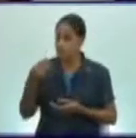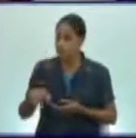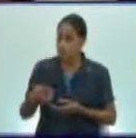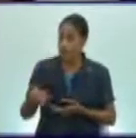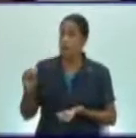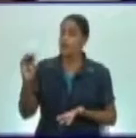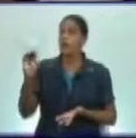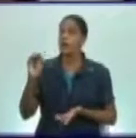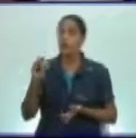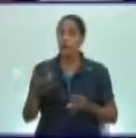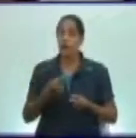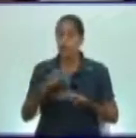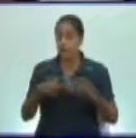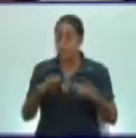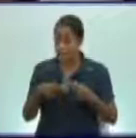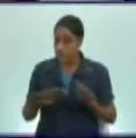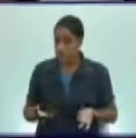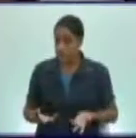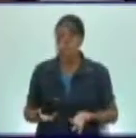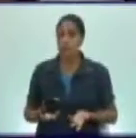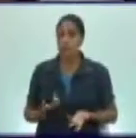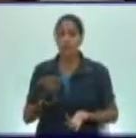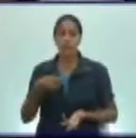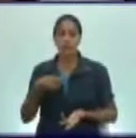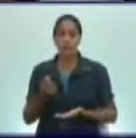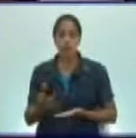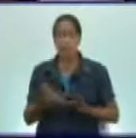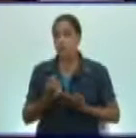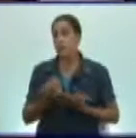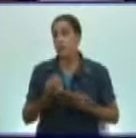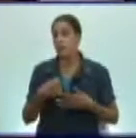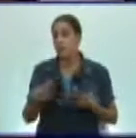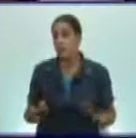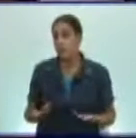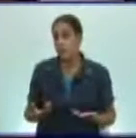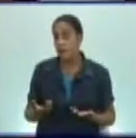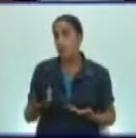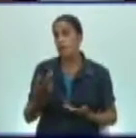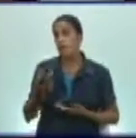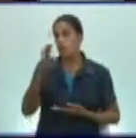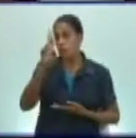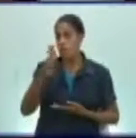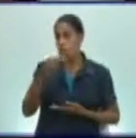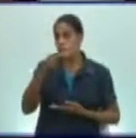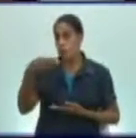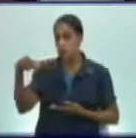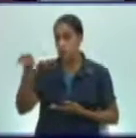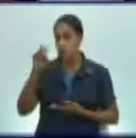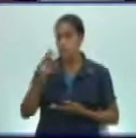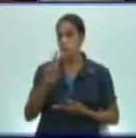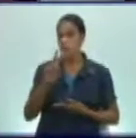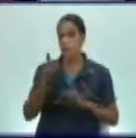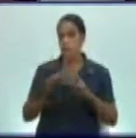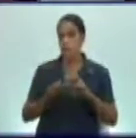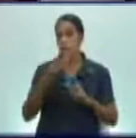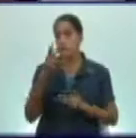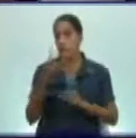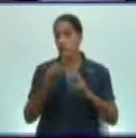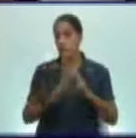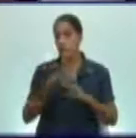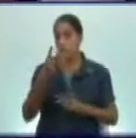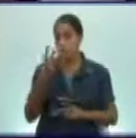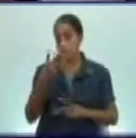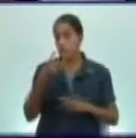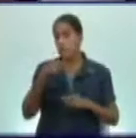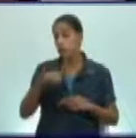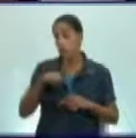actividades interactivas que nos permitieron sistematizar los contenidos de las unidades 2, 3 y 4.